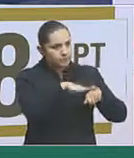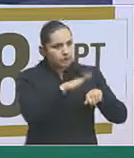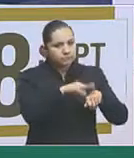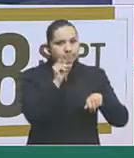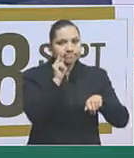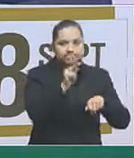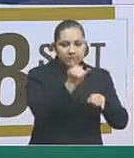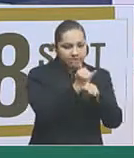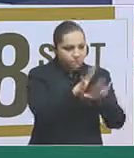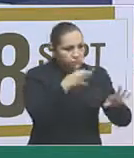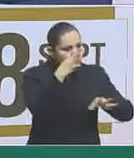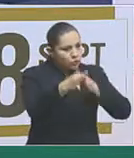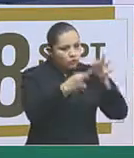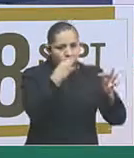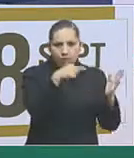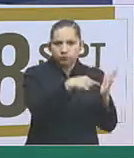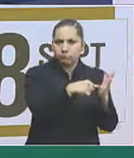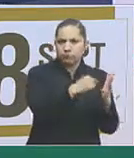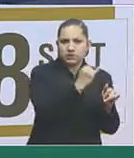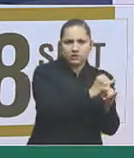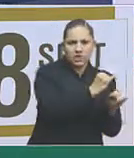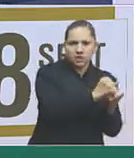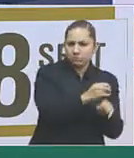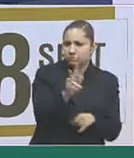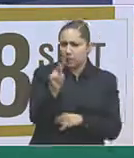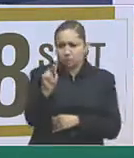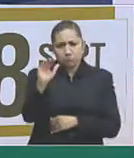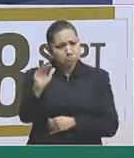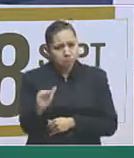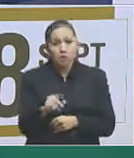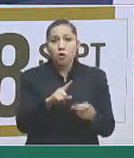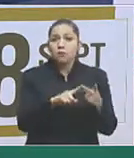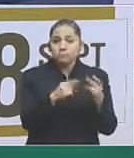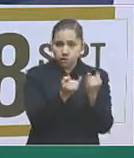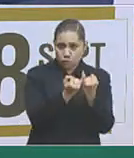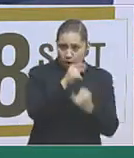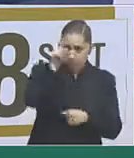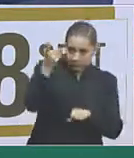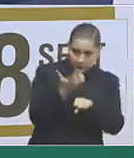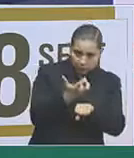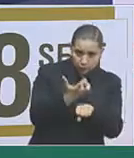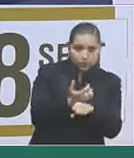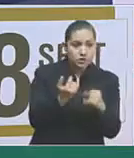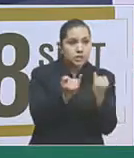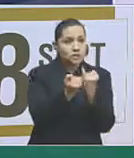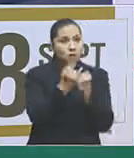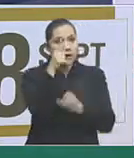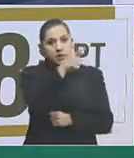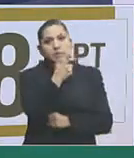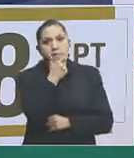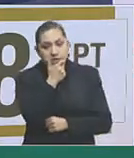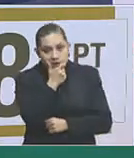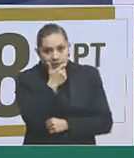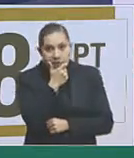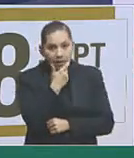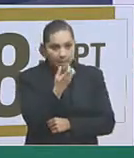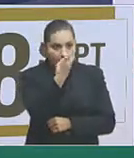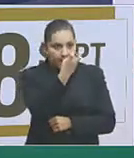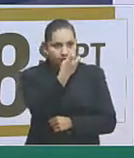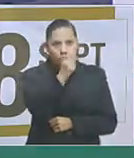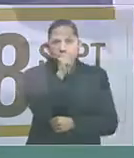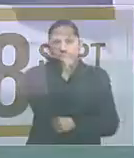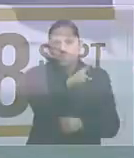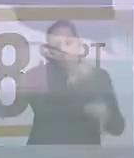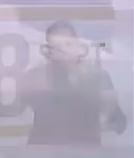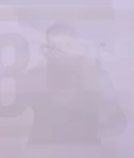pasa en eeuu pasa también el reino unido donde observamos por ejemplo el surreal resultado de break sheet